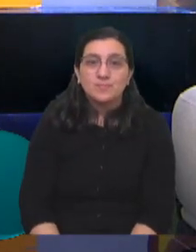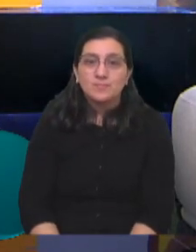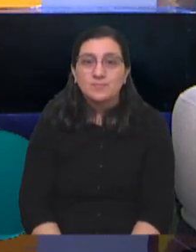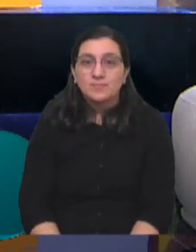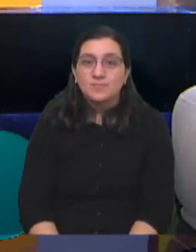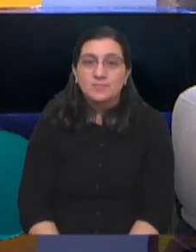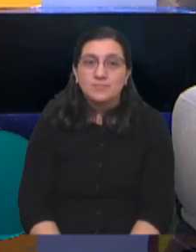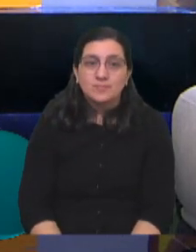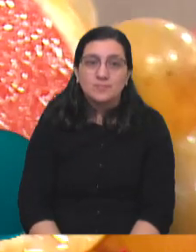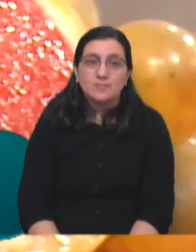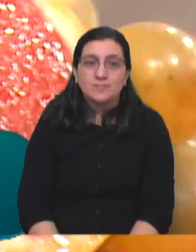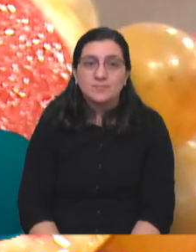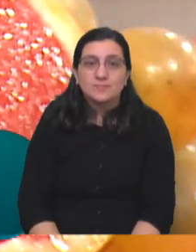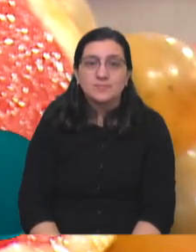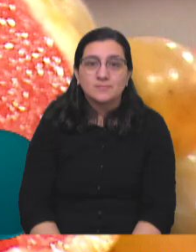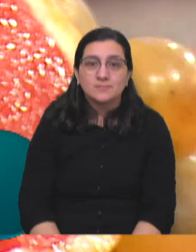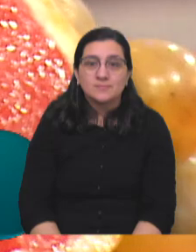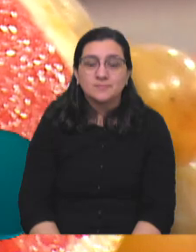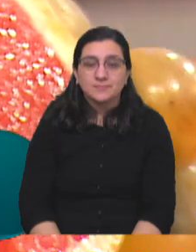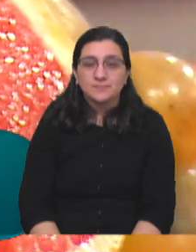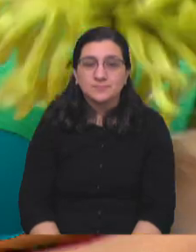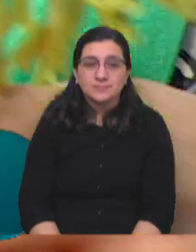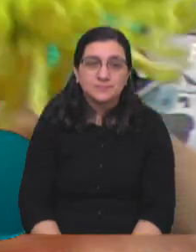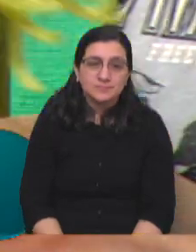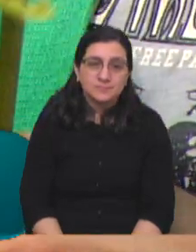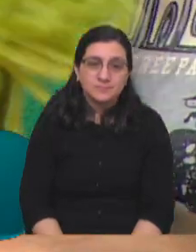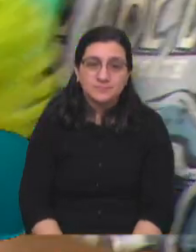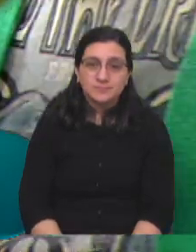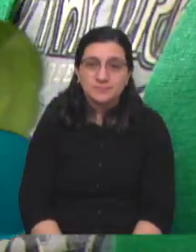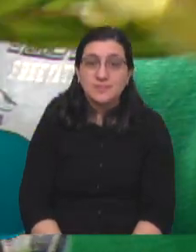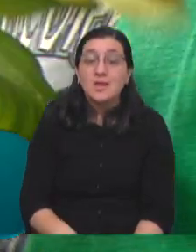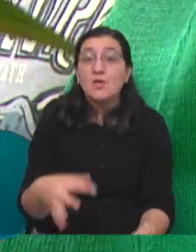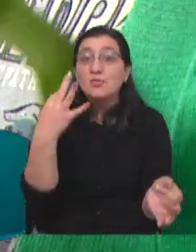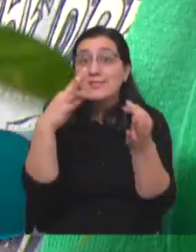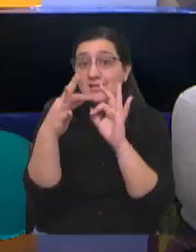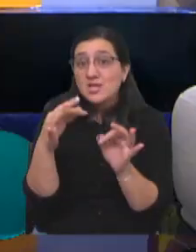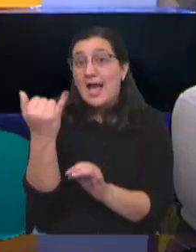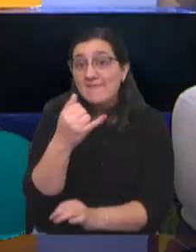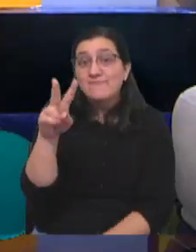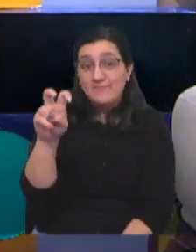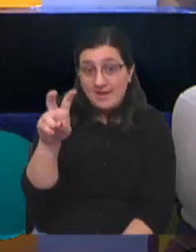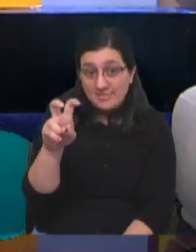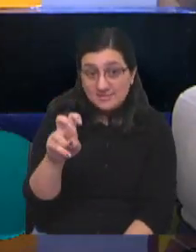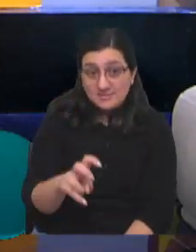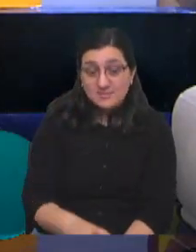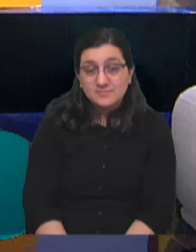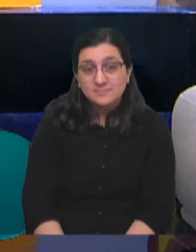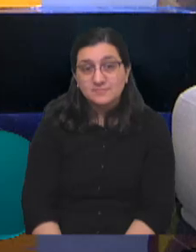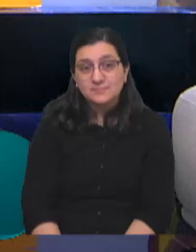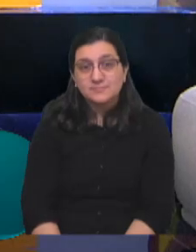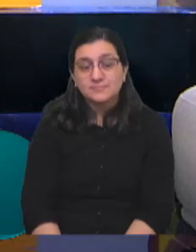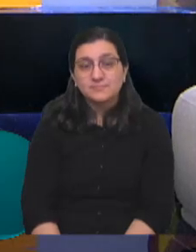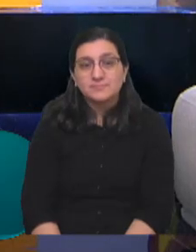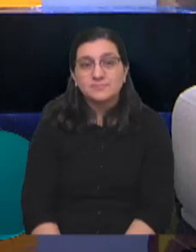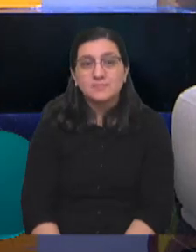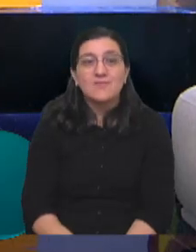otro detallecito. De verdes, de otros colores. Acá tenemos un detalle con verdes que también nos da ese contraste. ¿Vieron la